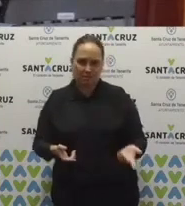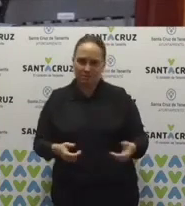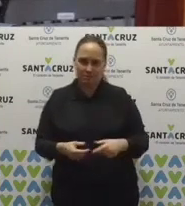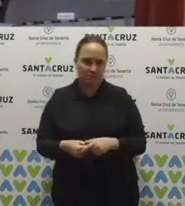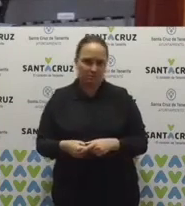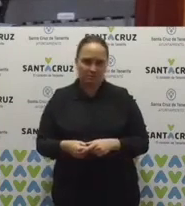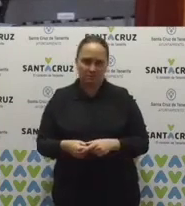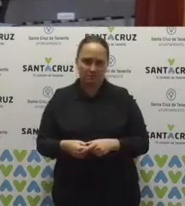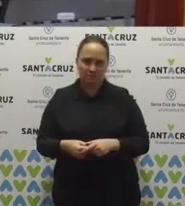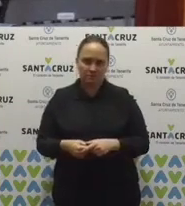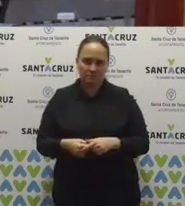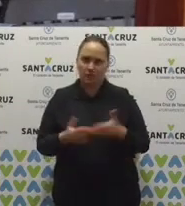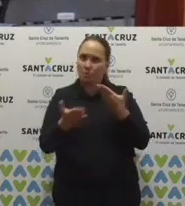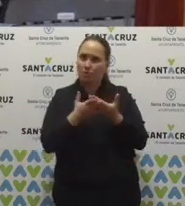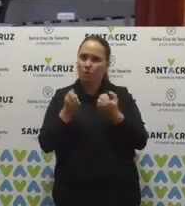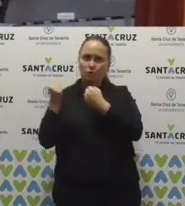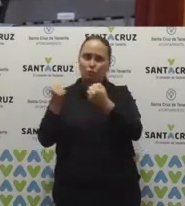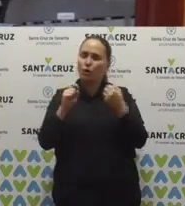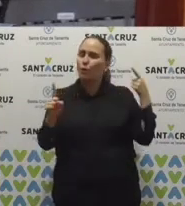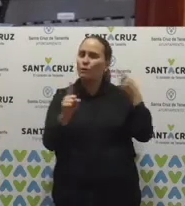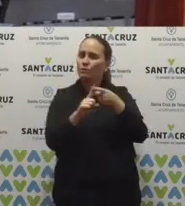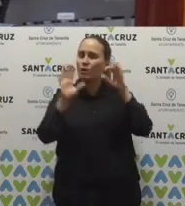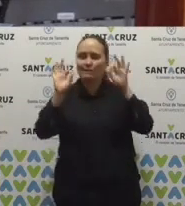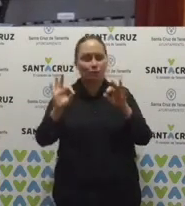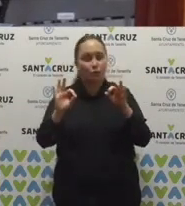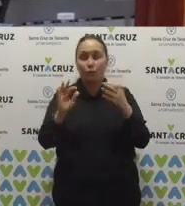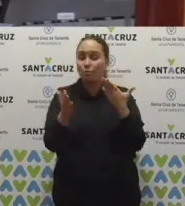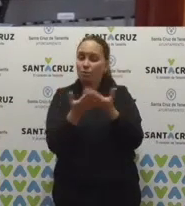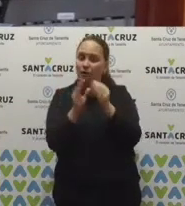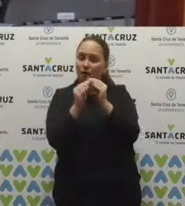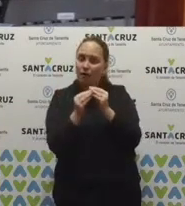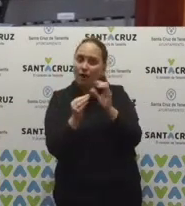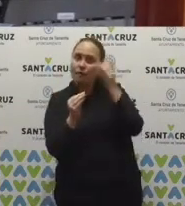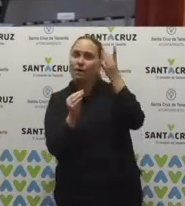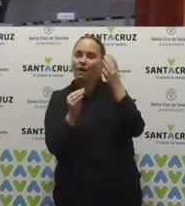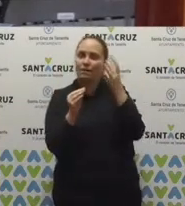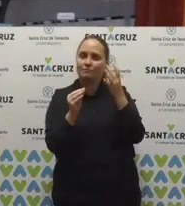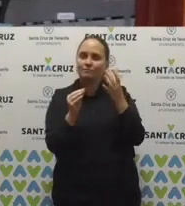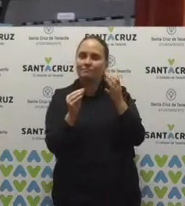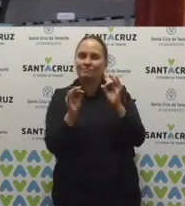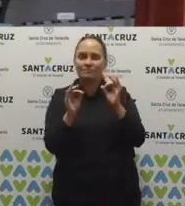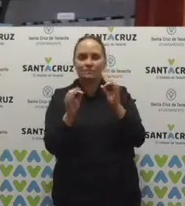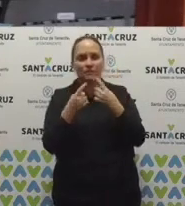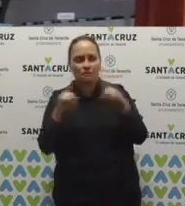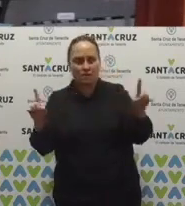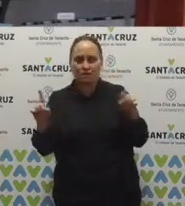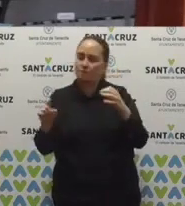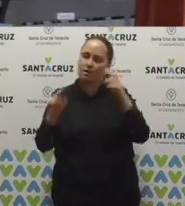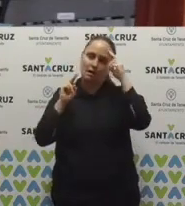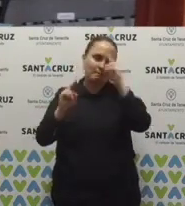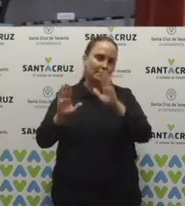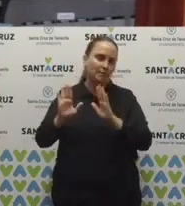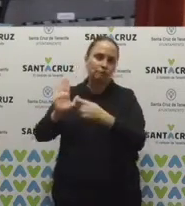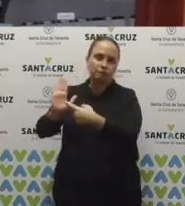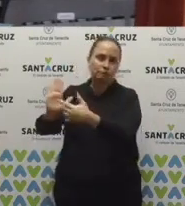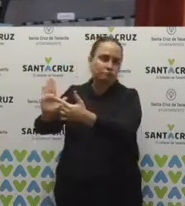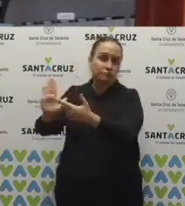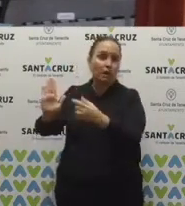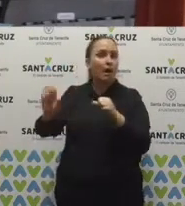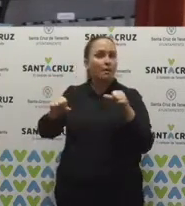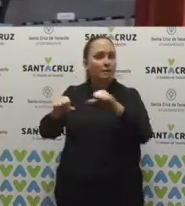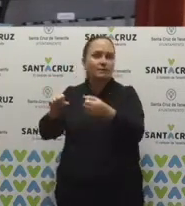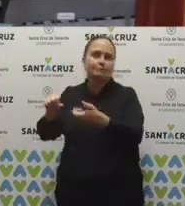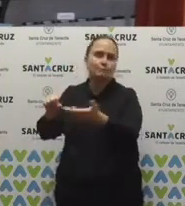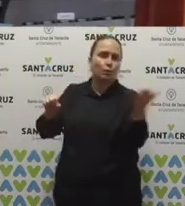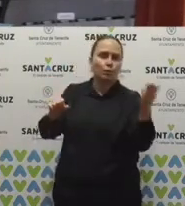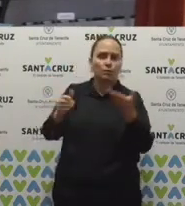no es el sentido de esa emoción yo creo que el espíritu de esa emoción es otro y debemos respetarlas y a partir de ahí debatir el resto de emociones nos